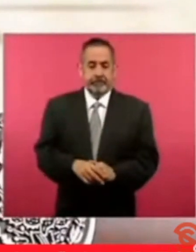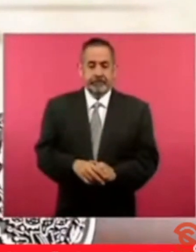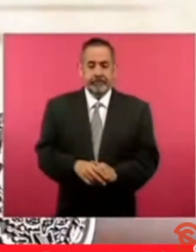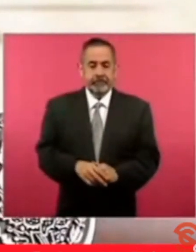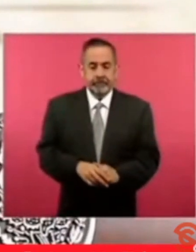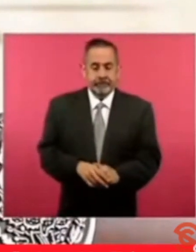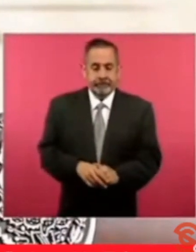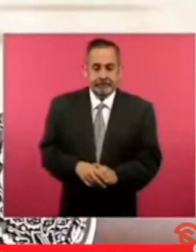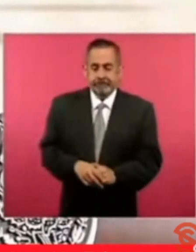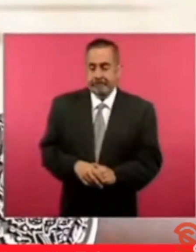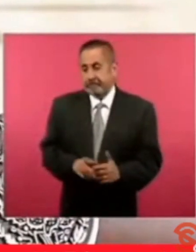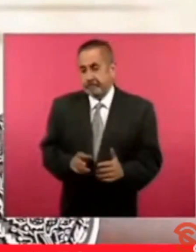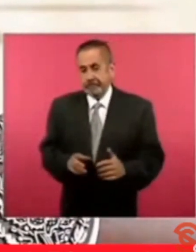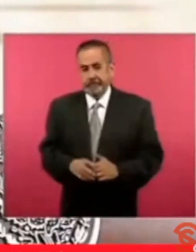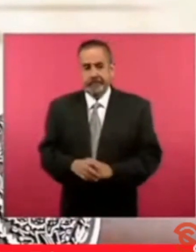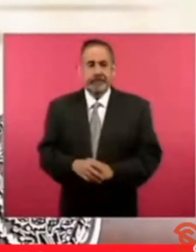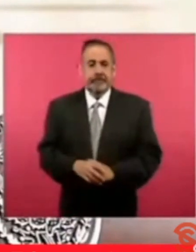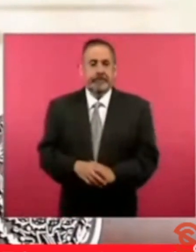Sí.